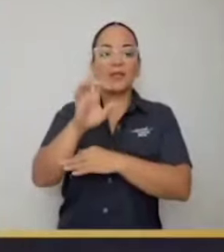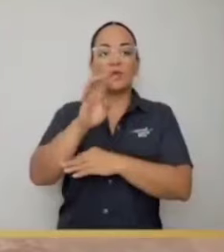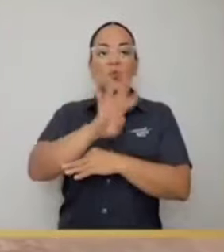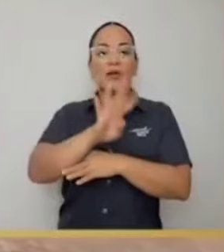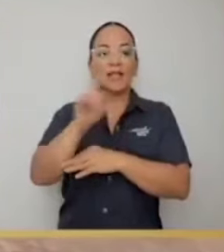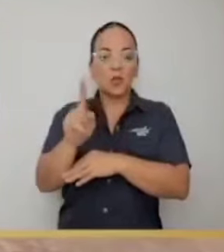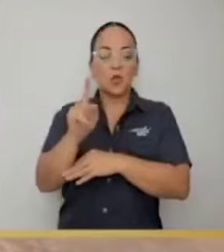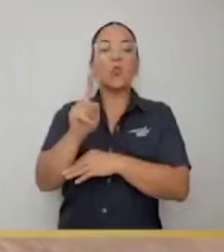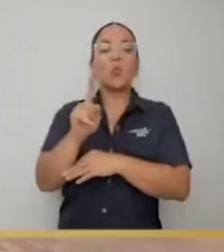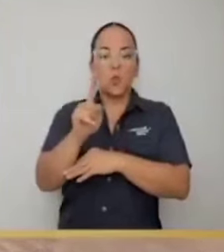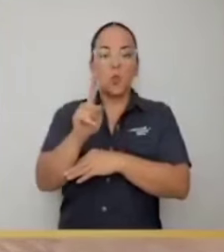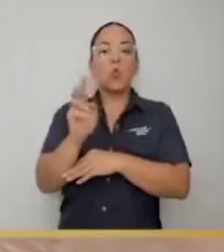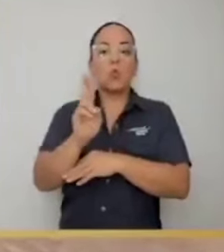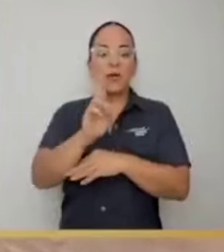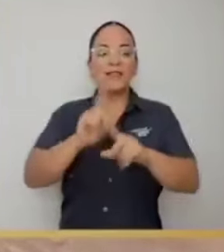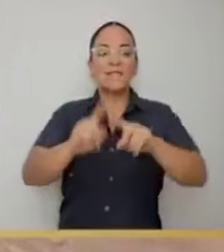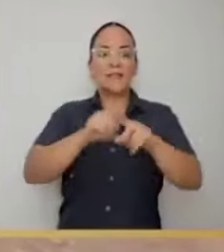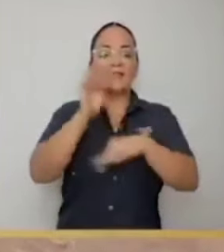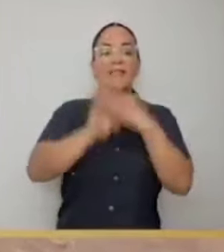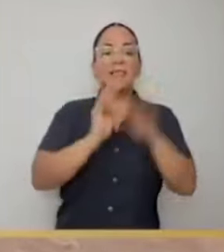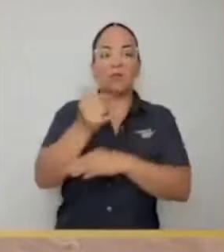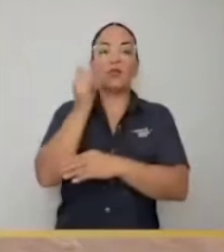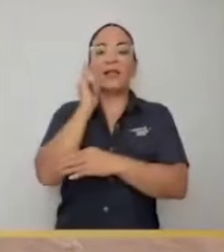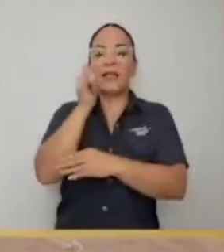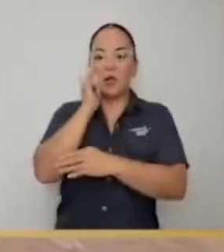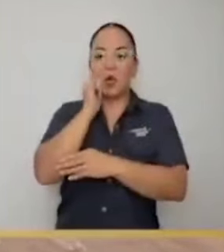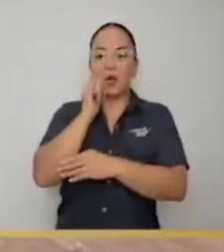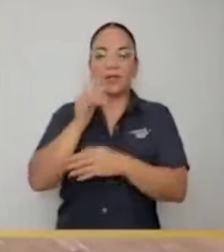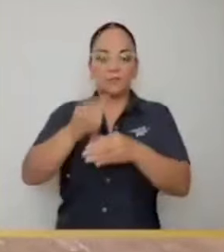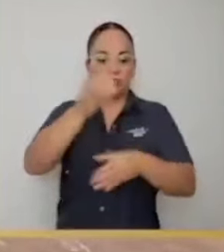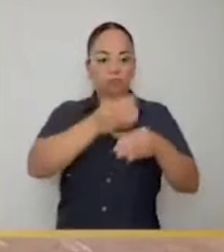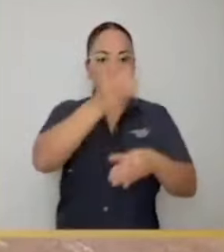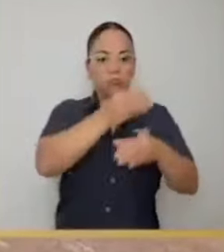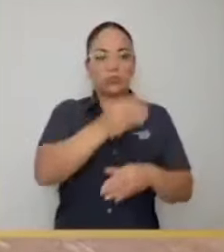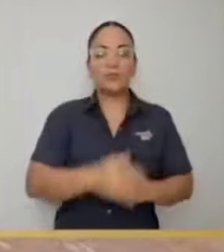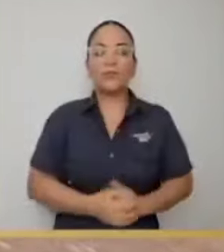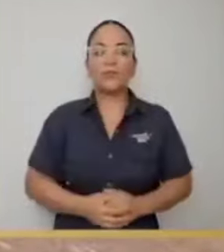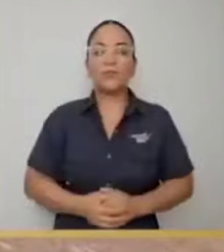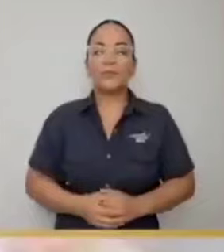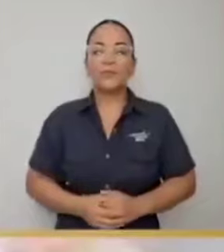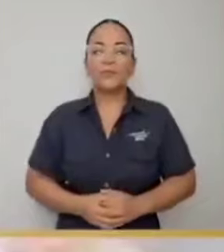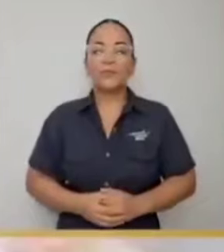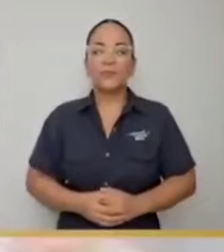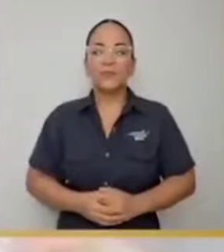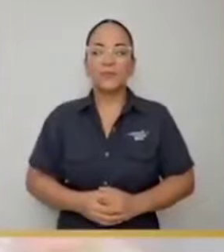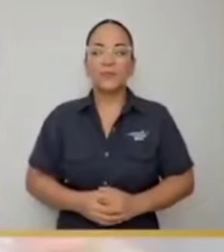564.541 unidades de diversos tipos de bebidas alcohólicas.